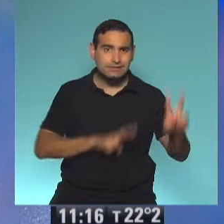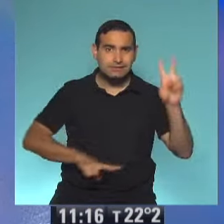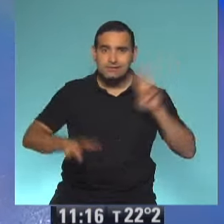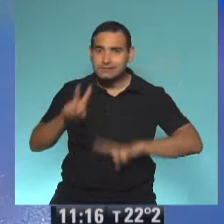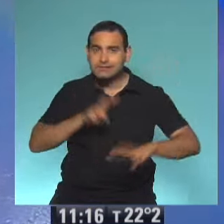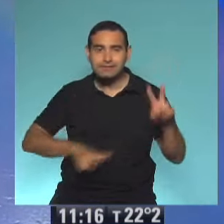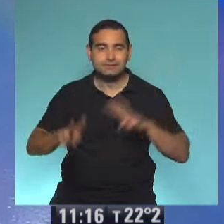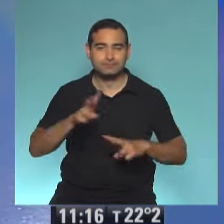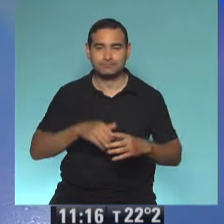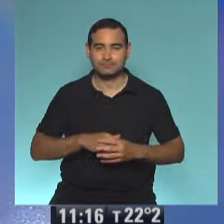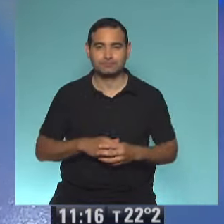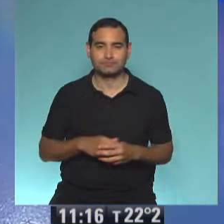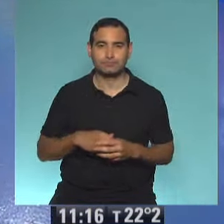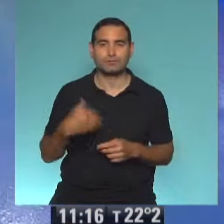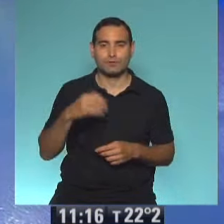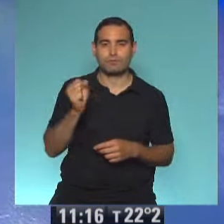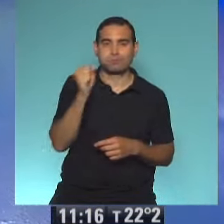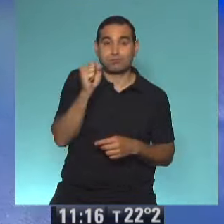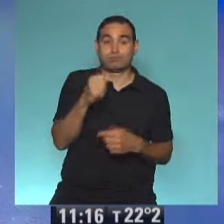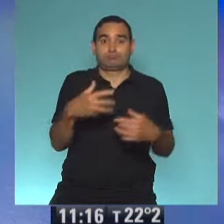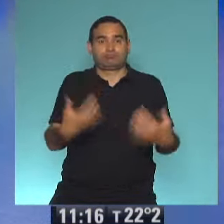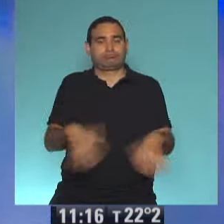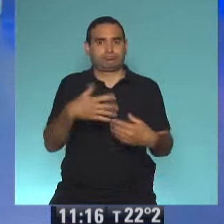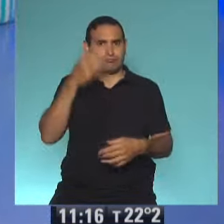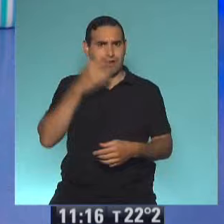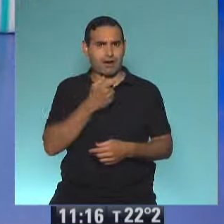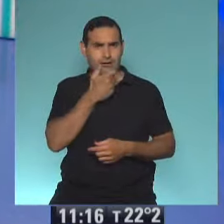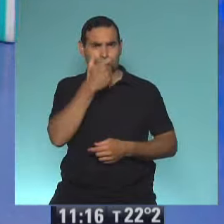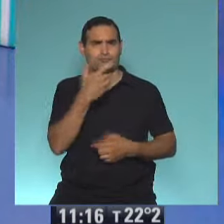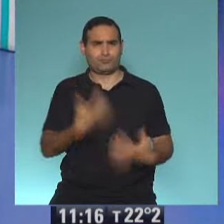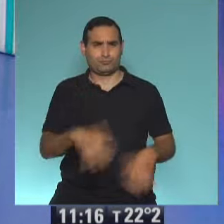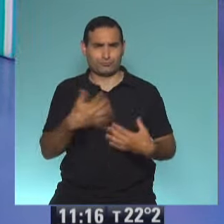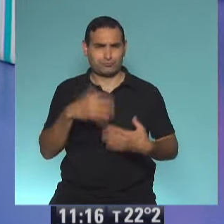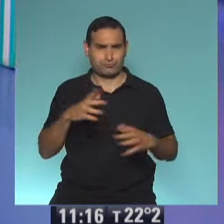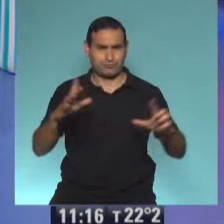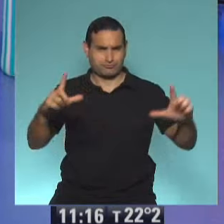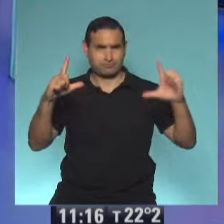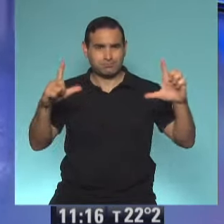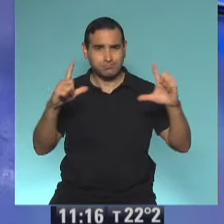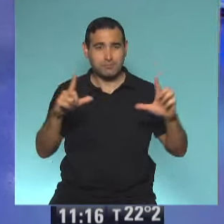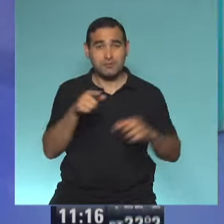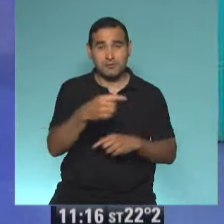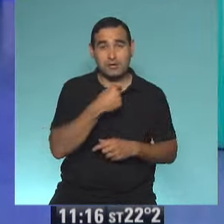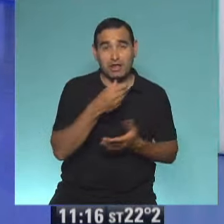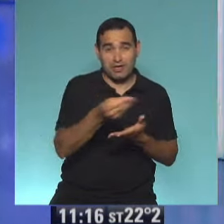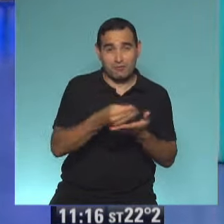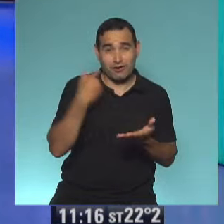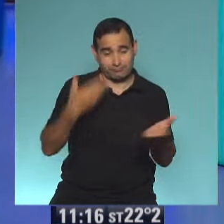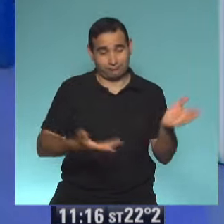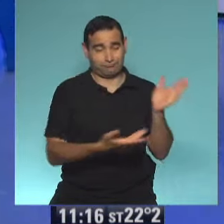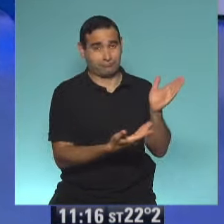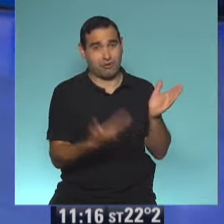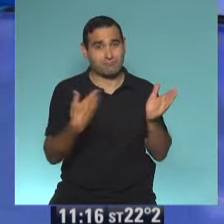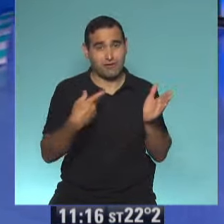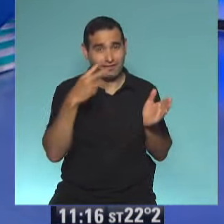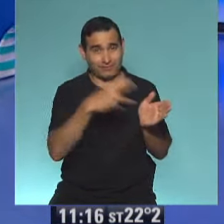ver. A ver, yo tengo acá una lupa. Pero mira lo que es esa lupa. Si la quieren dibujar, acá tienen un ejemplo muy